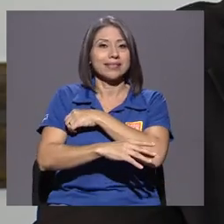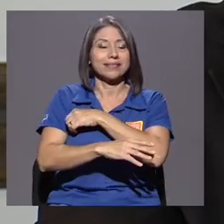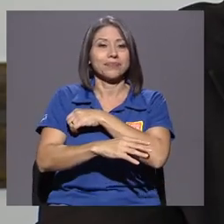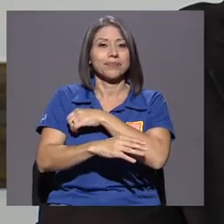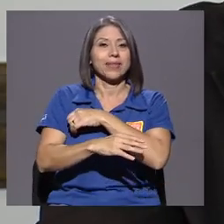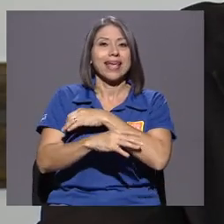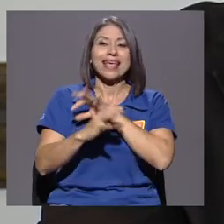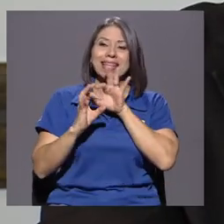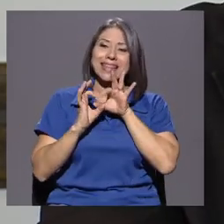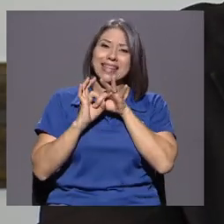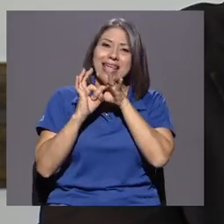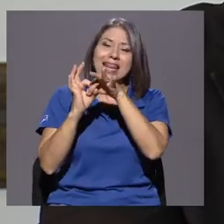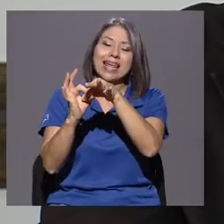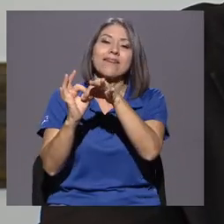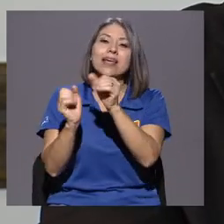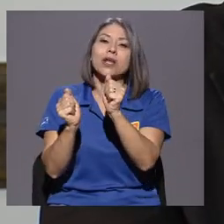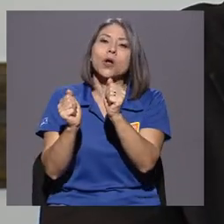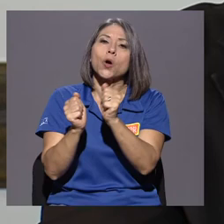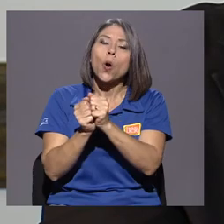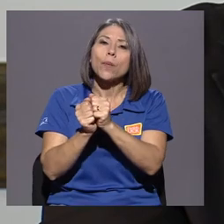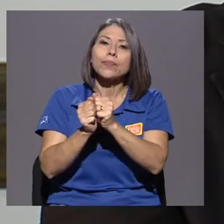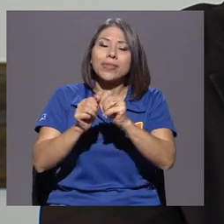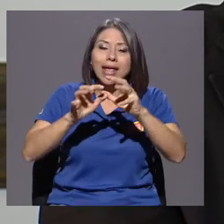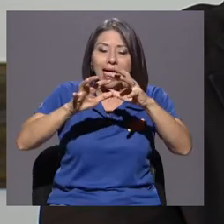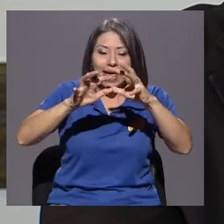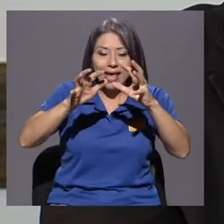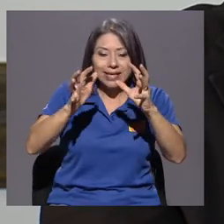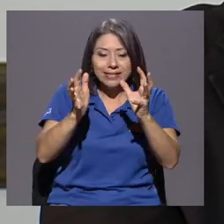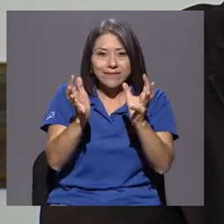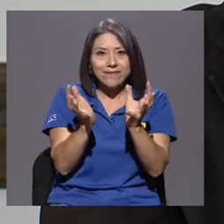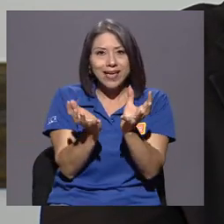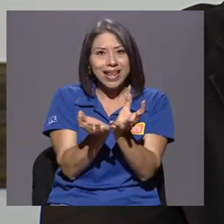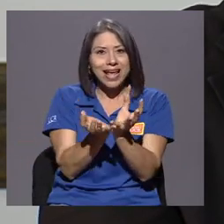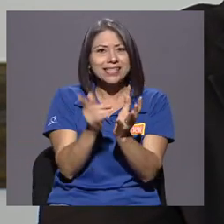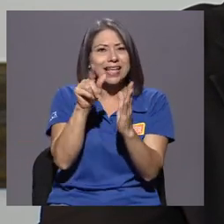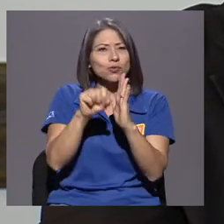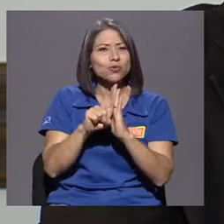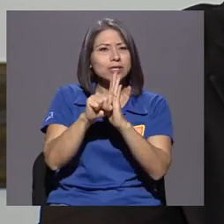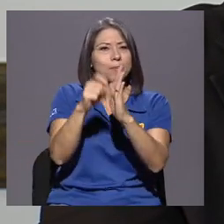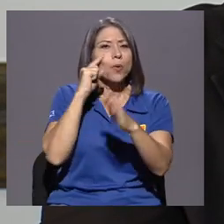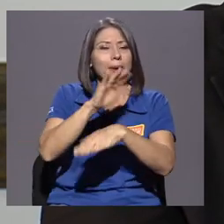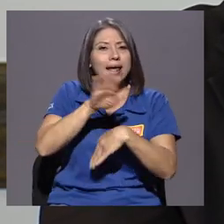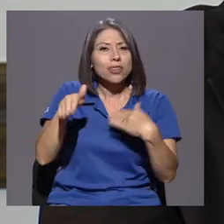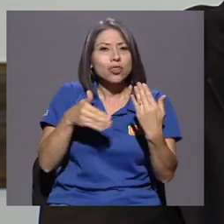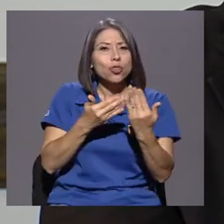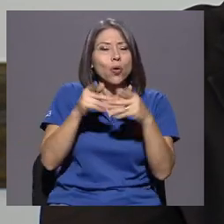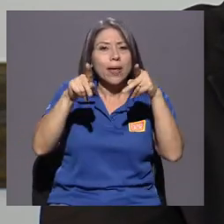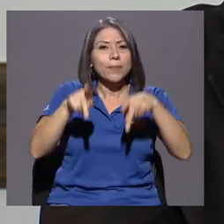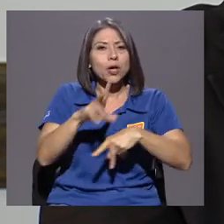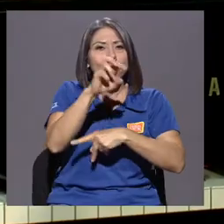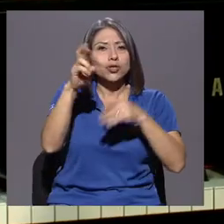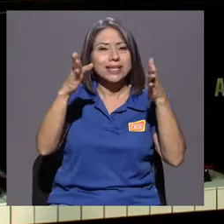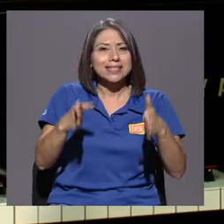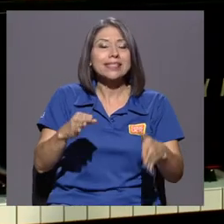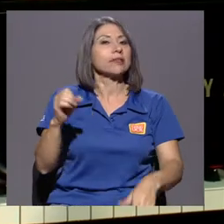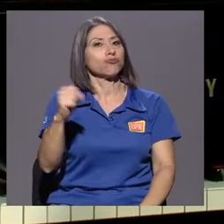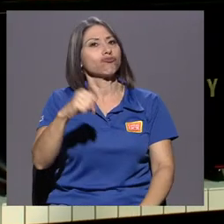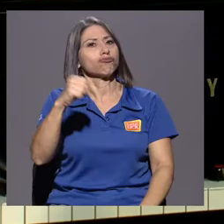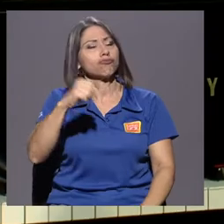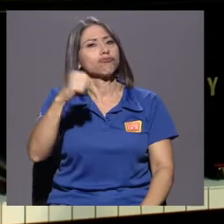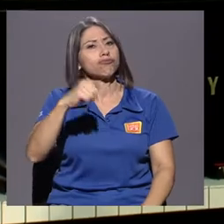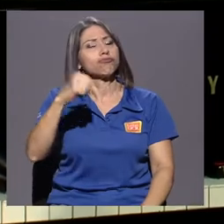las esferas que se han convertido en un símbolo para toda la ciudadanía costarricense sí sí sí las